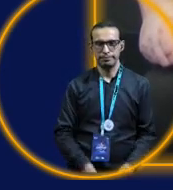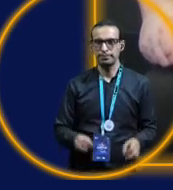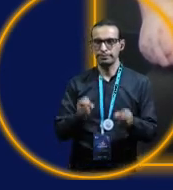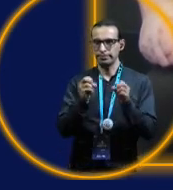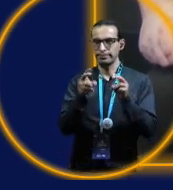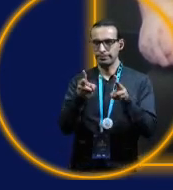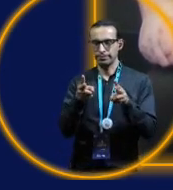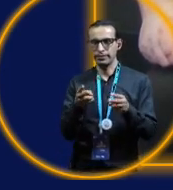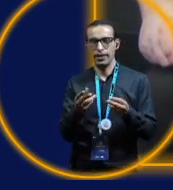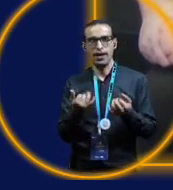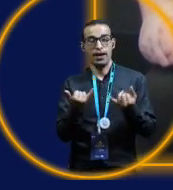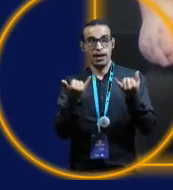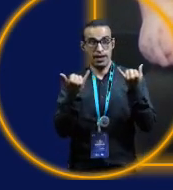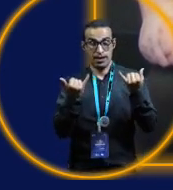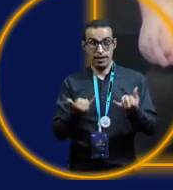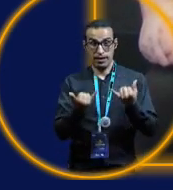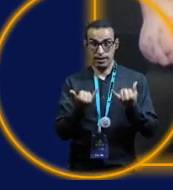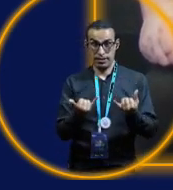esp